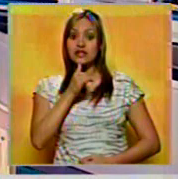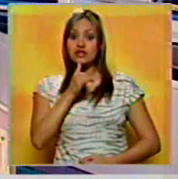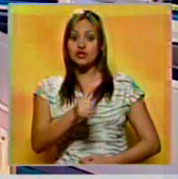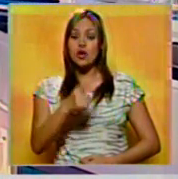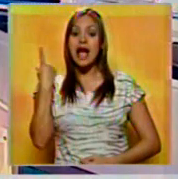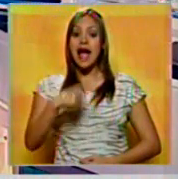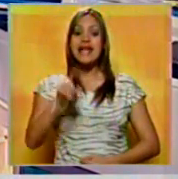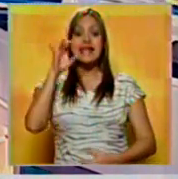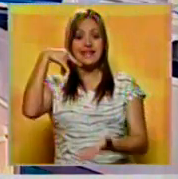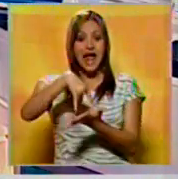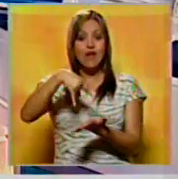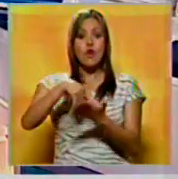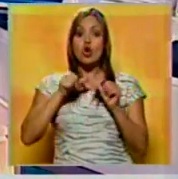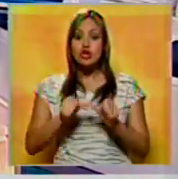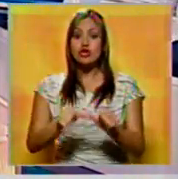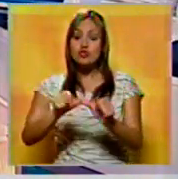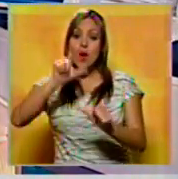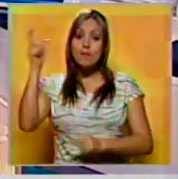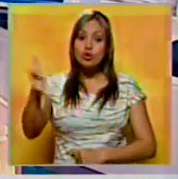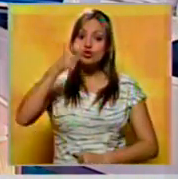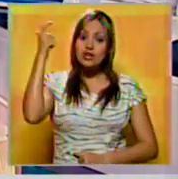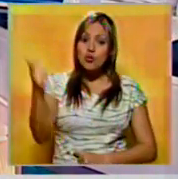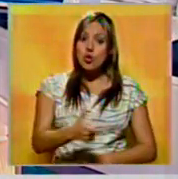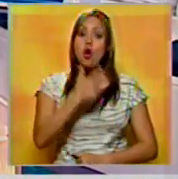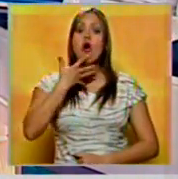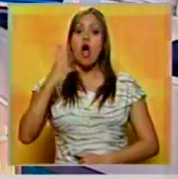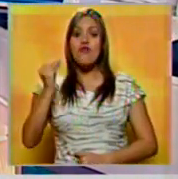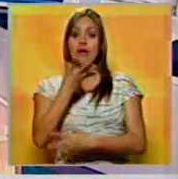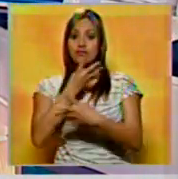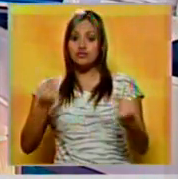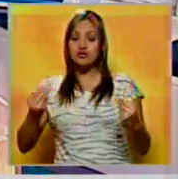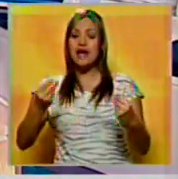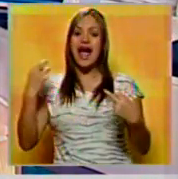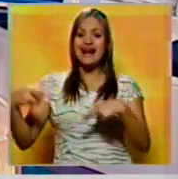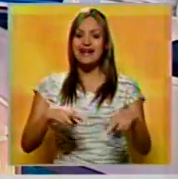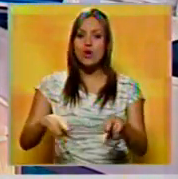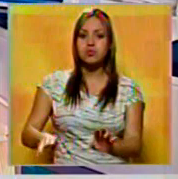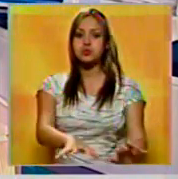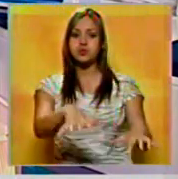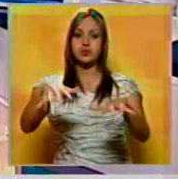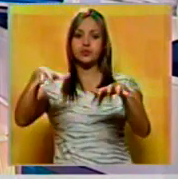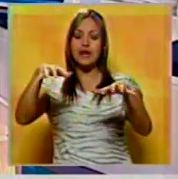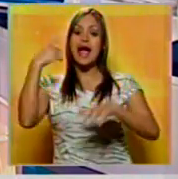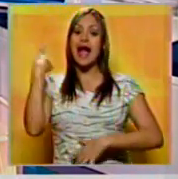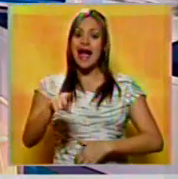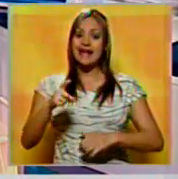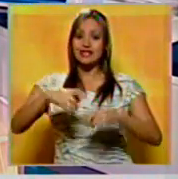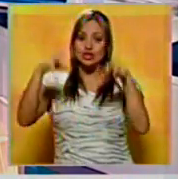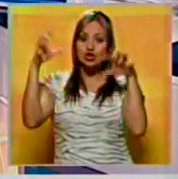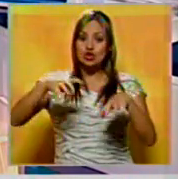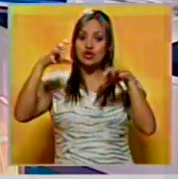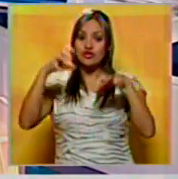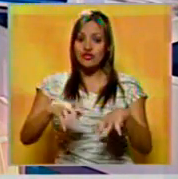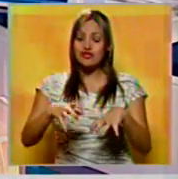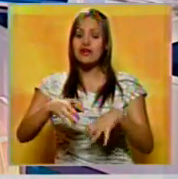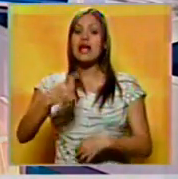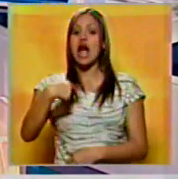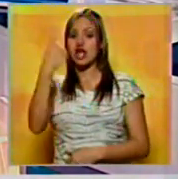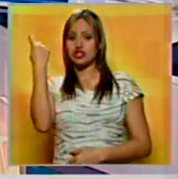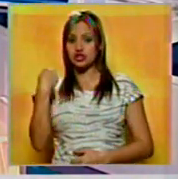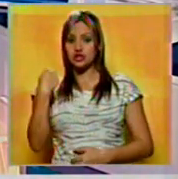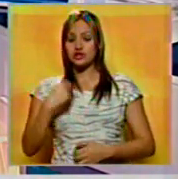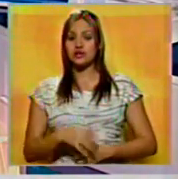En el estado Carabobo continúa la búsqueda del joven desaparecido por la crecida del río Cabriales durante las precipitaciones registradas el día de